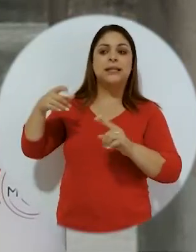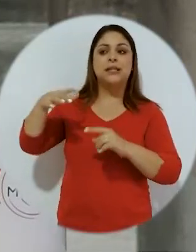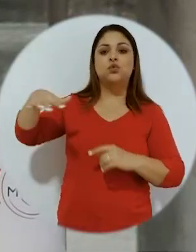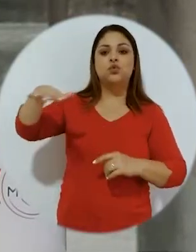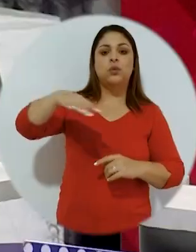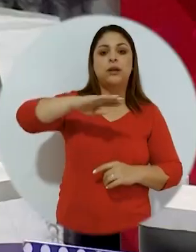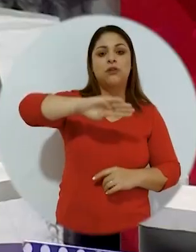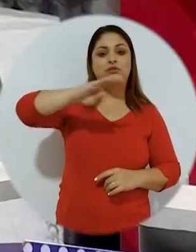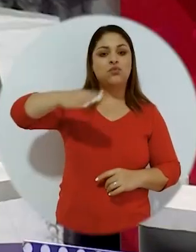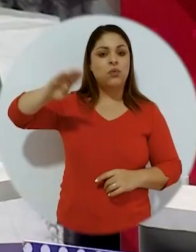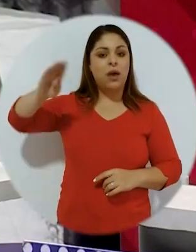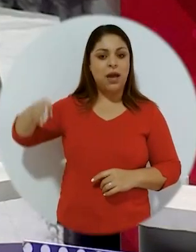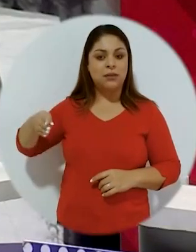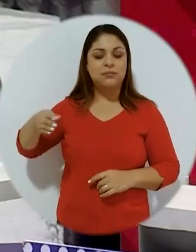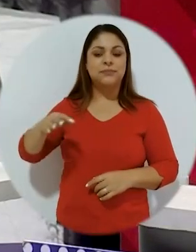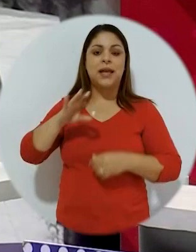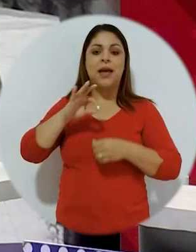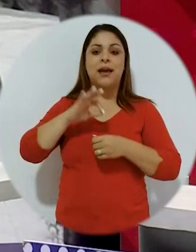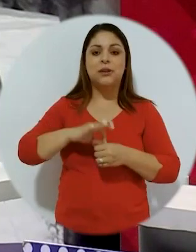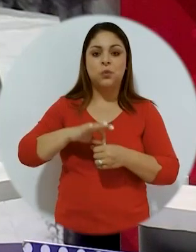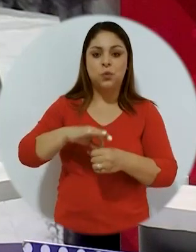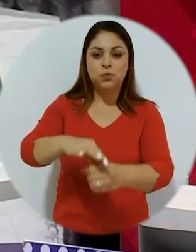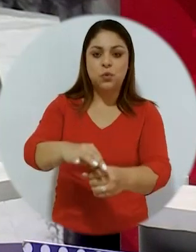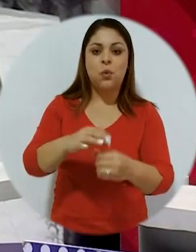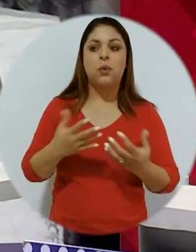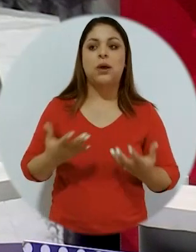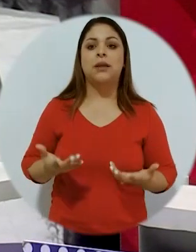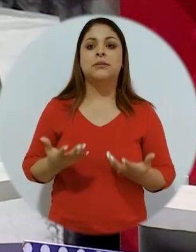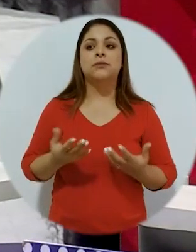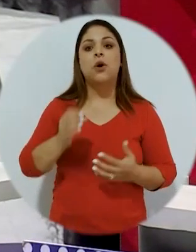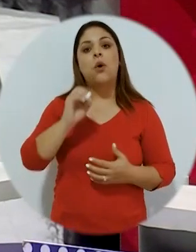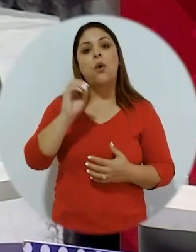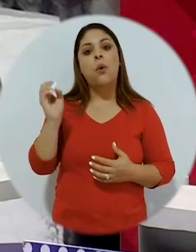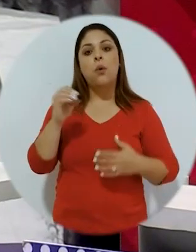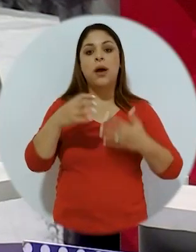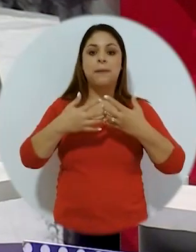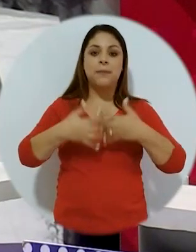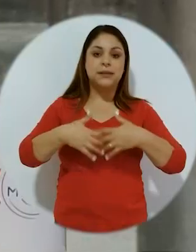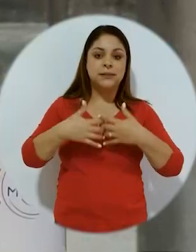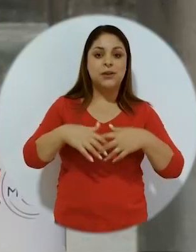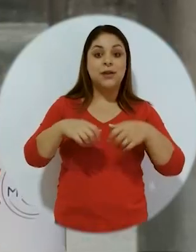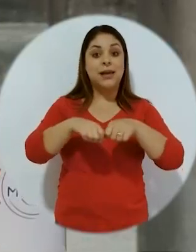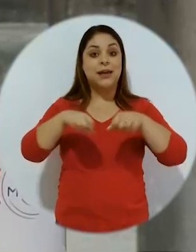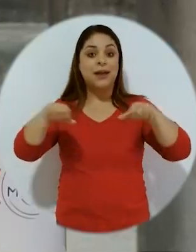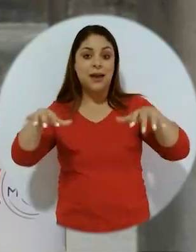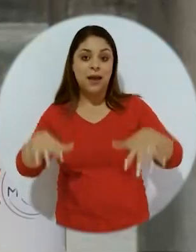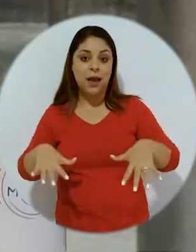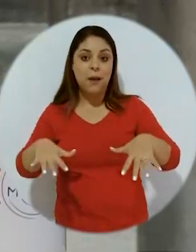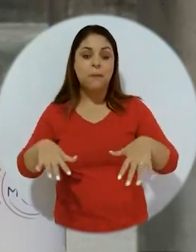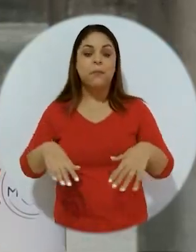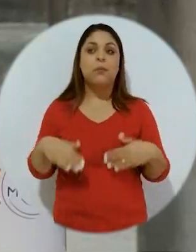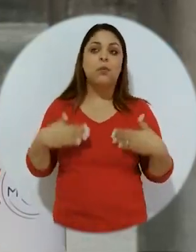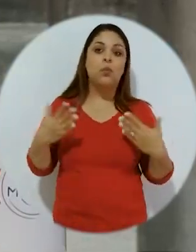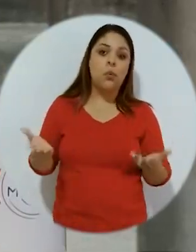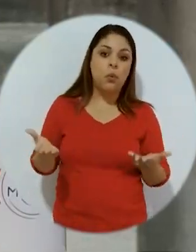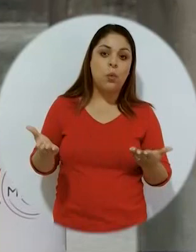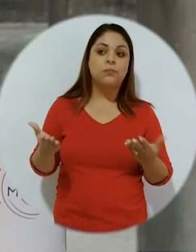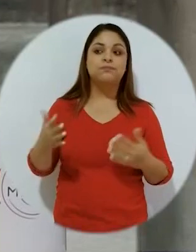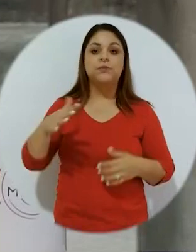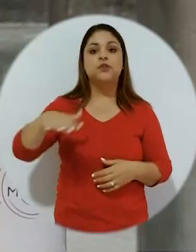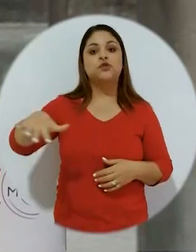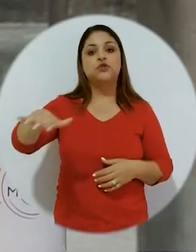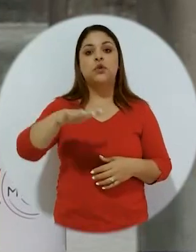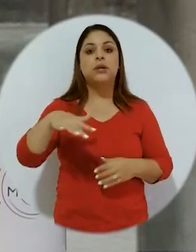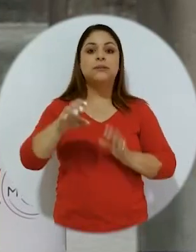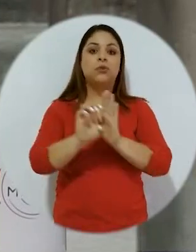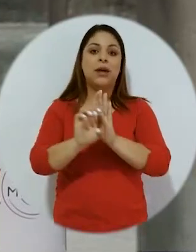rurales, aquellos agricultores, aquellos, por ejemplo, empresarios que están en el campo, que están ¿verdad?